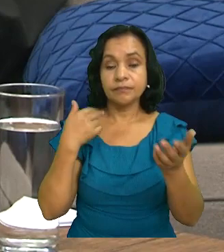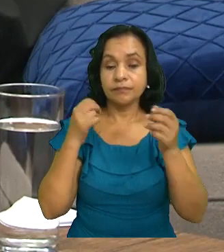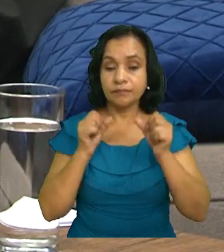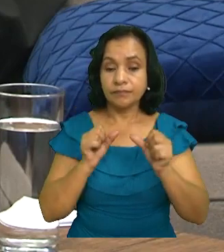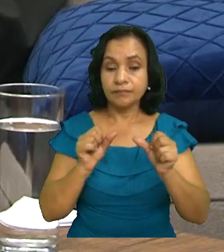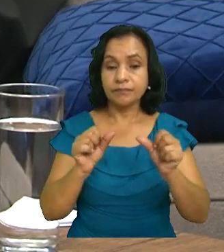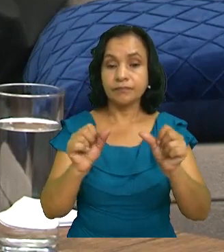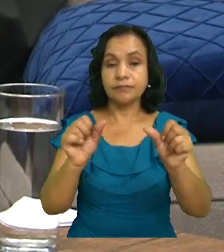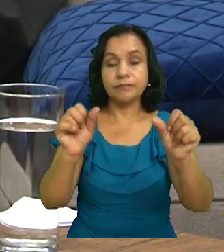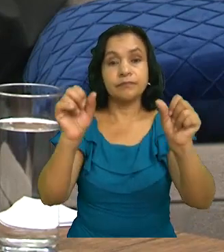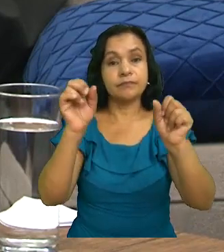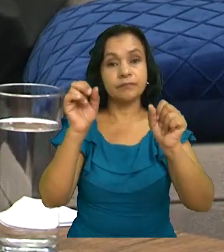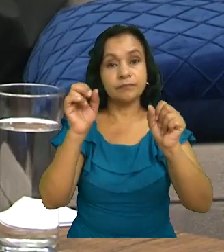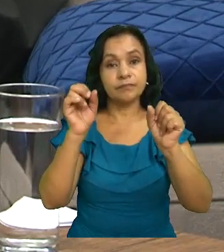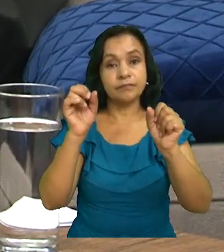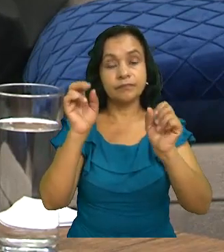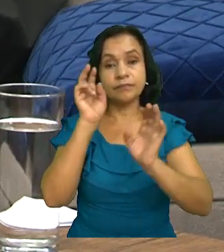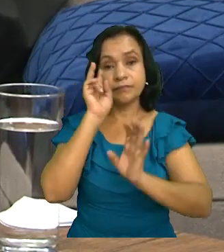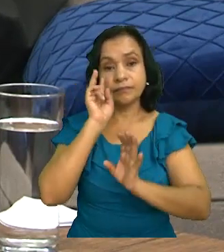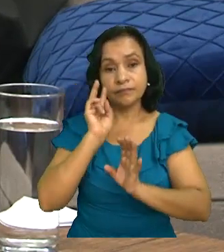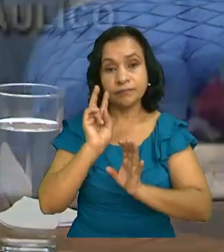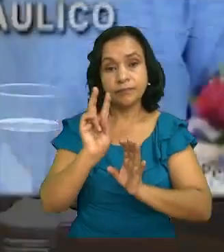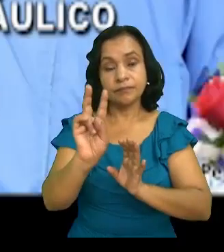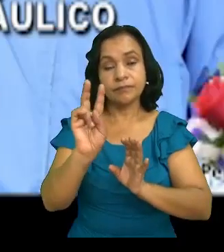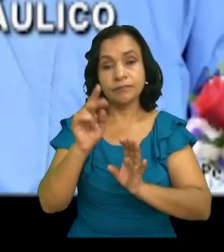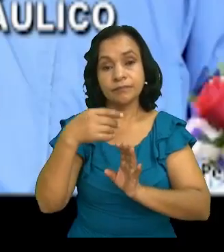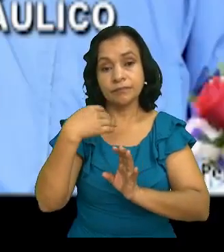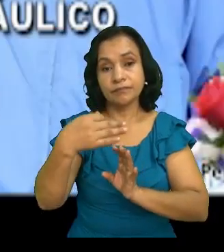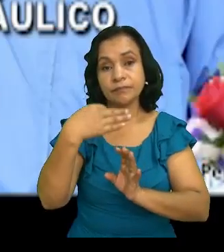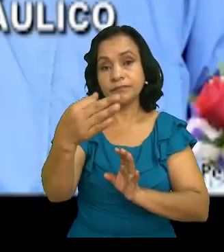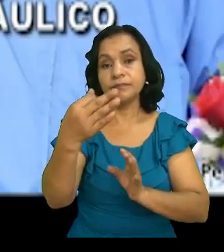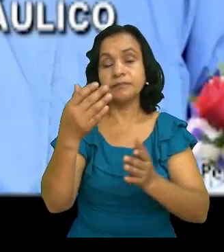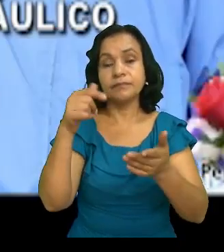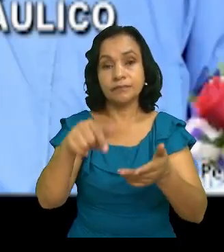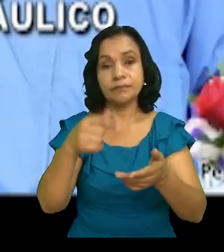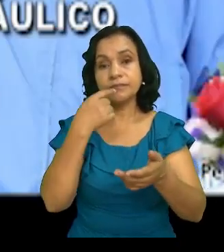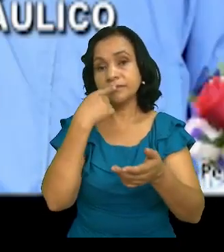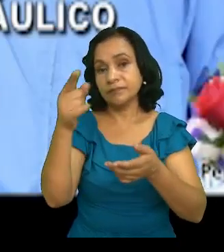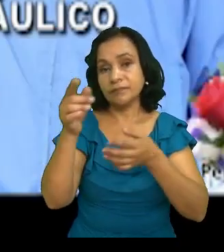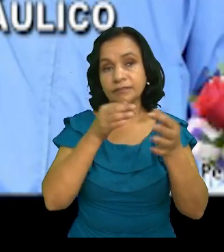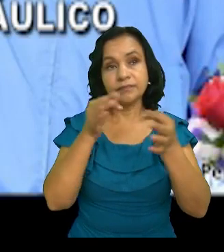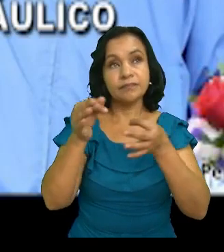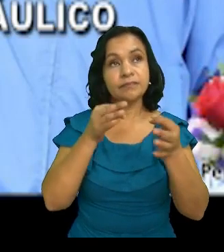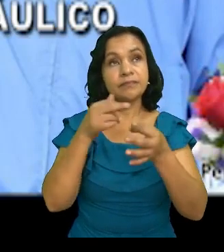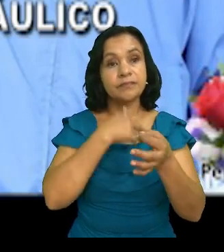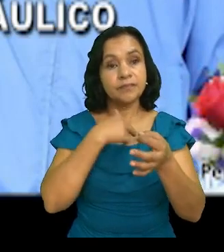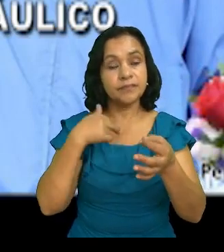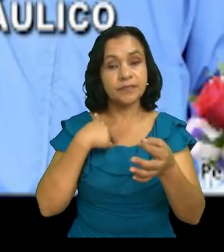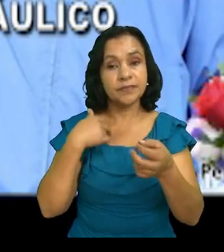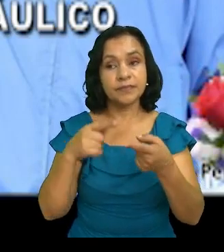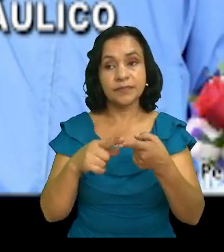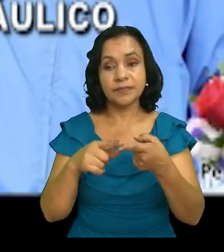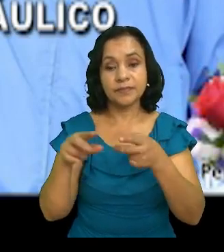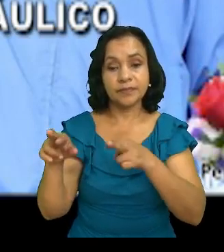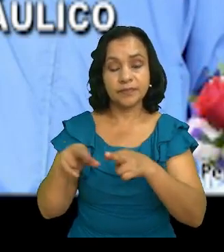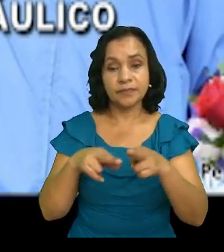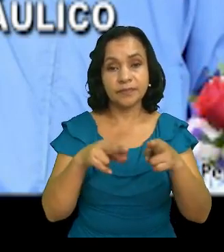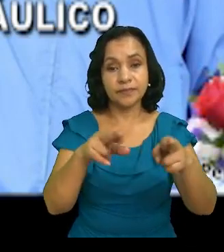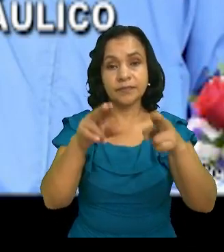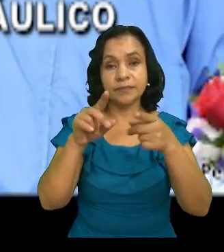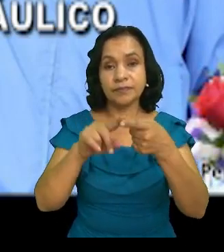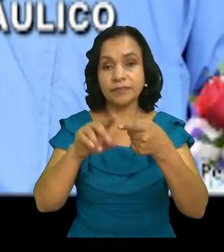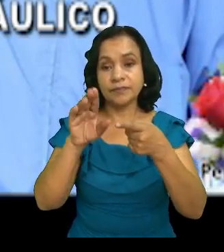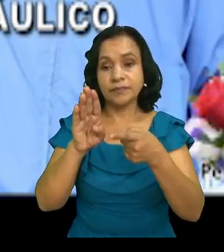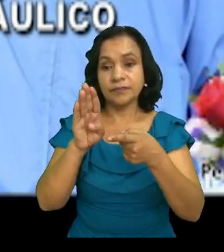continúan avanzando con una visión clara de futuro. Y esta que mencionábamos, la construcción de la carretera Río Blanco-Bocana de